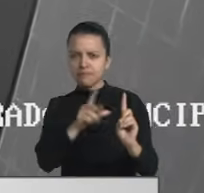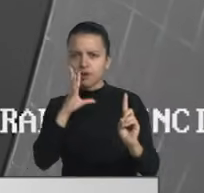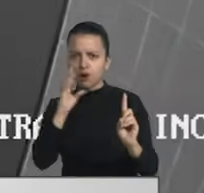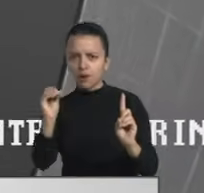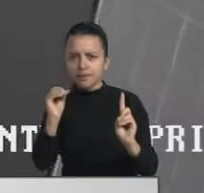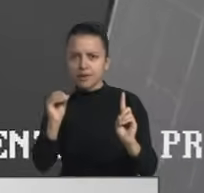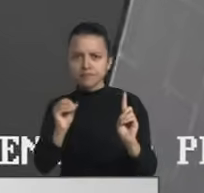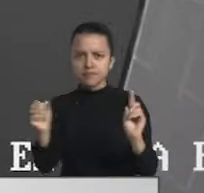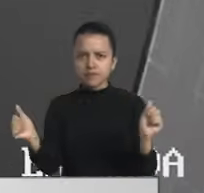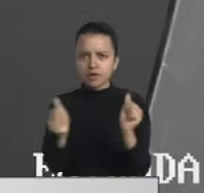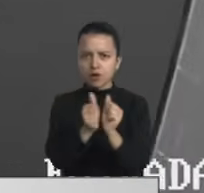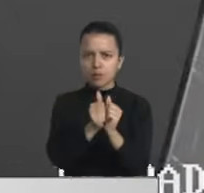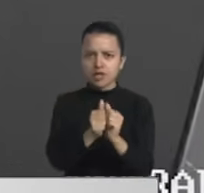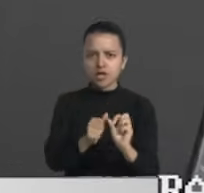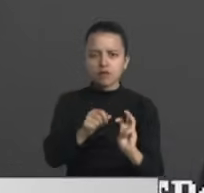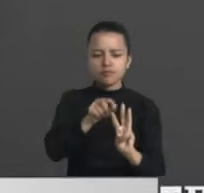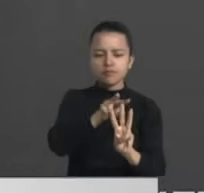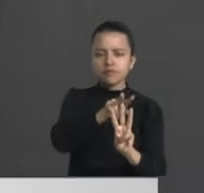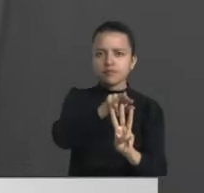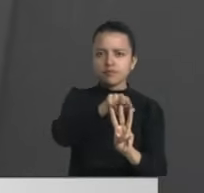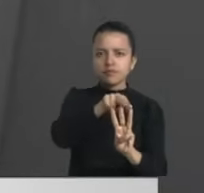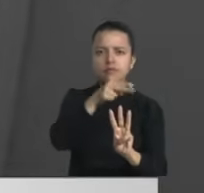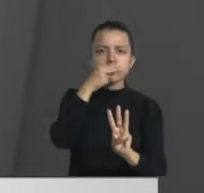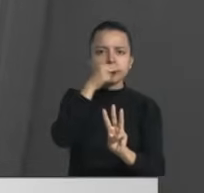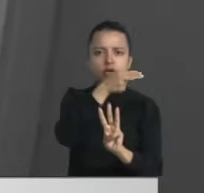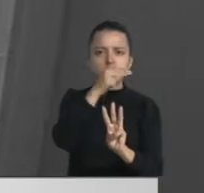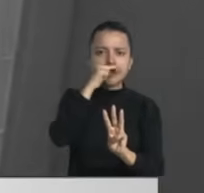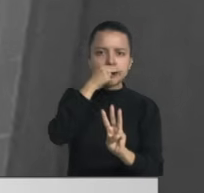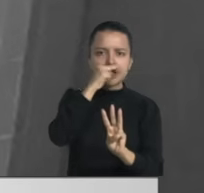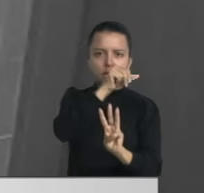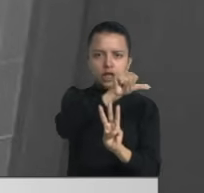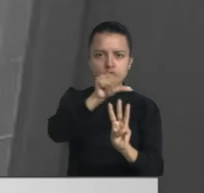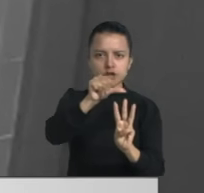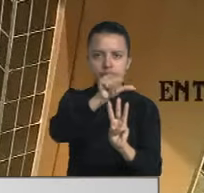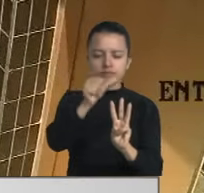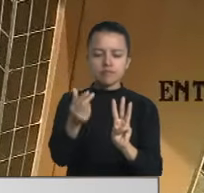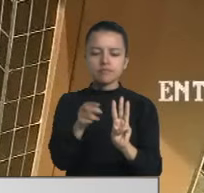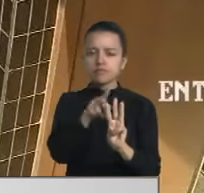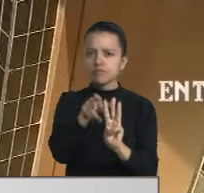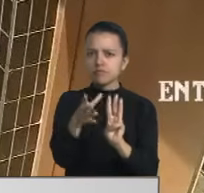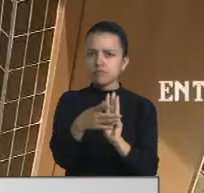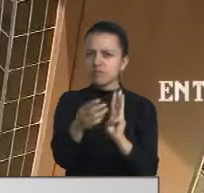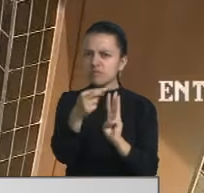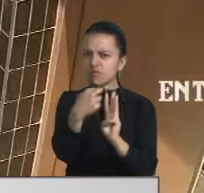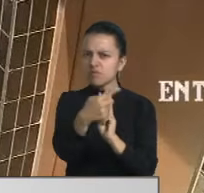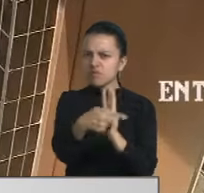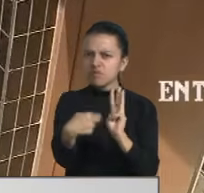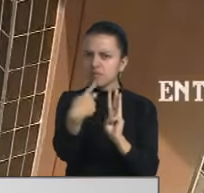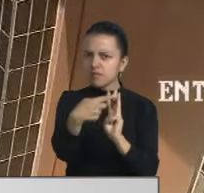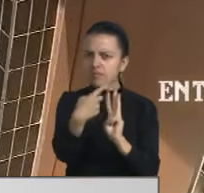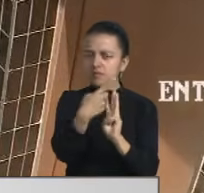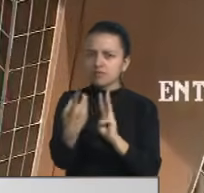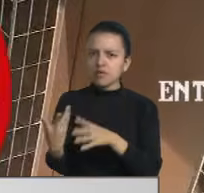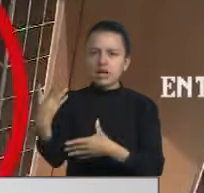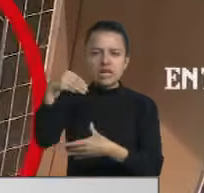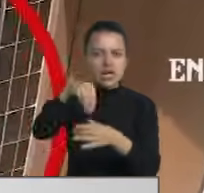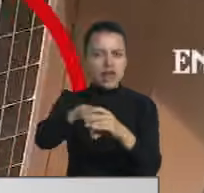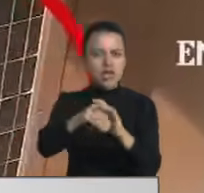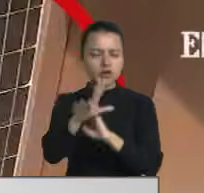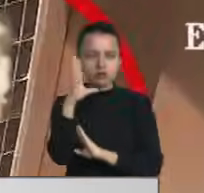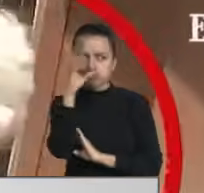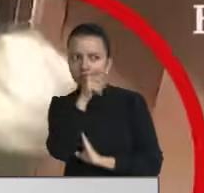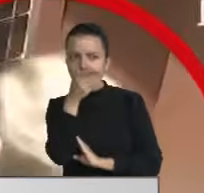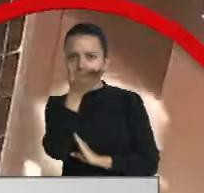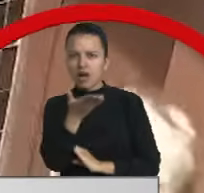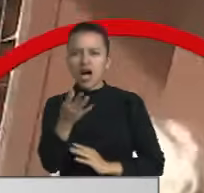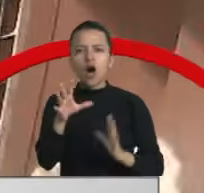de 12 y 13 años en un hotel del barrio El Poblado en Medellín. En el documento explican además que van a investigar si